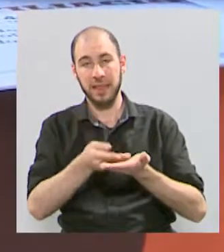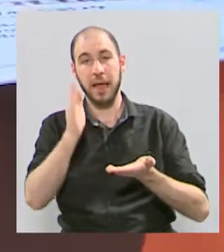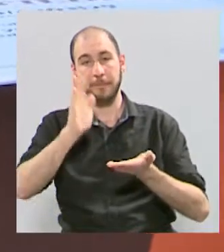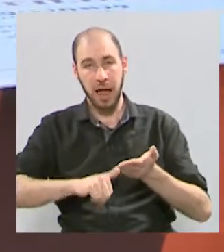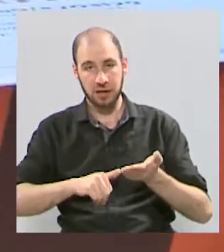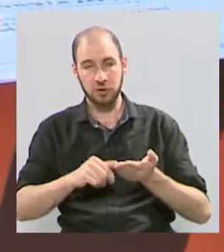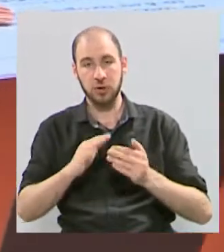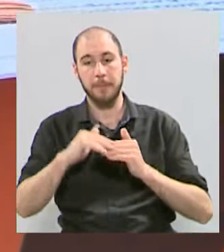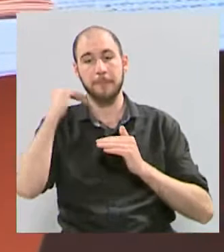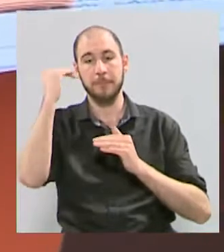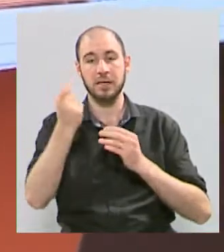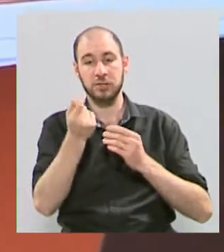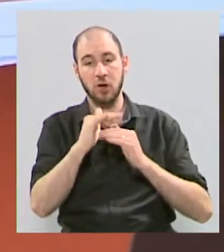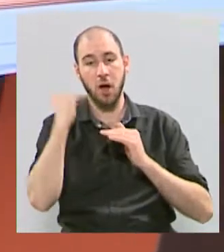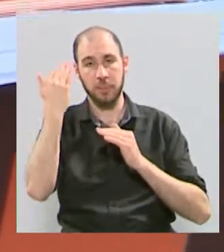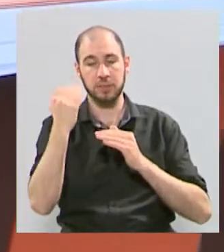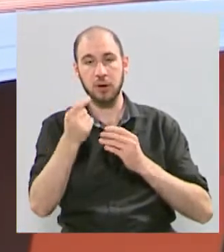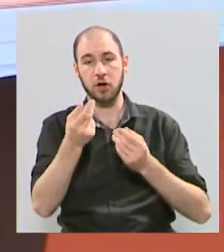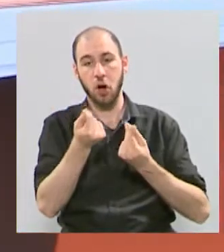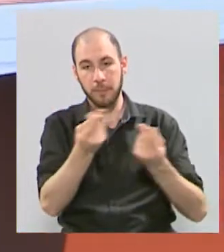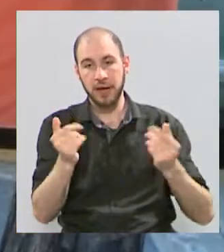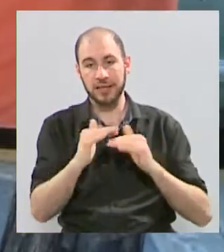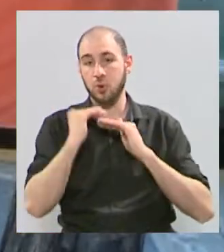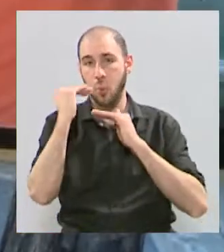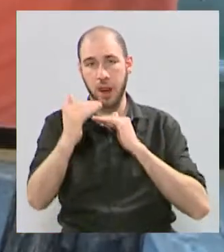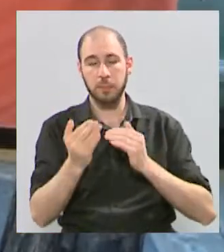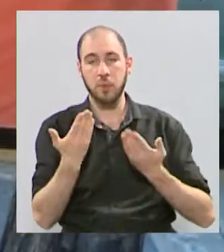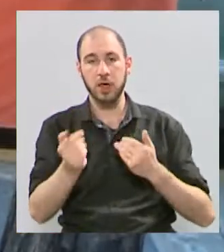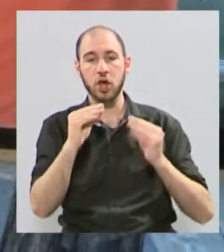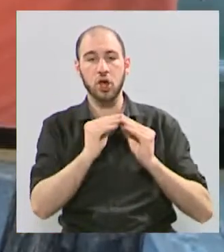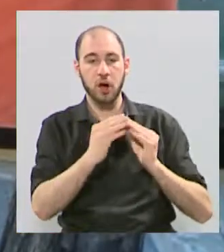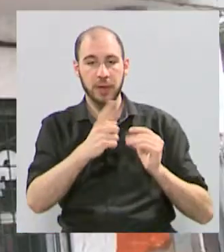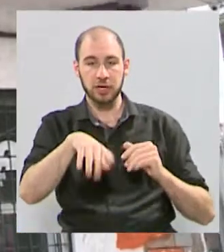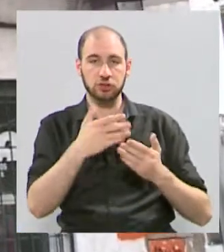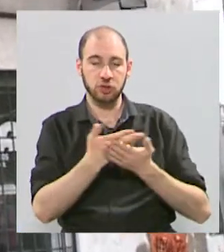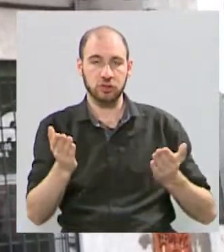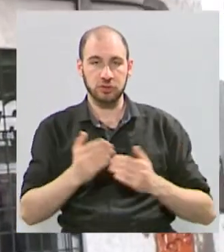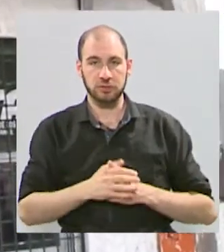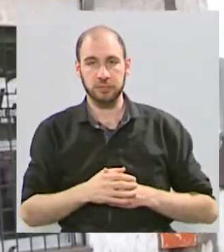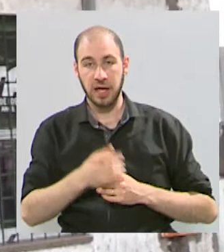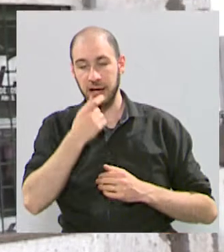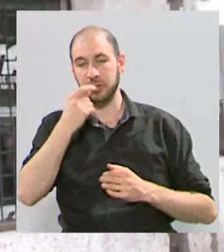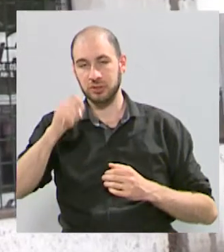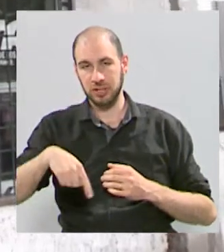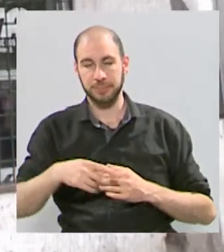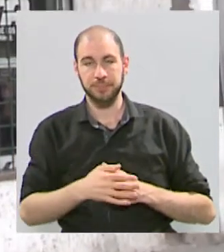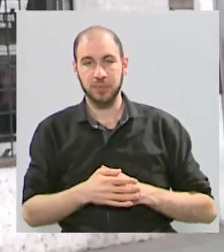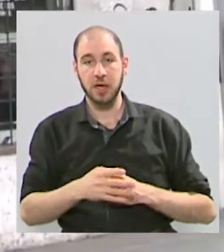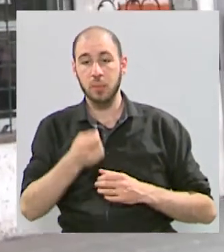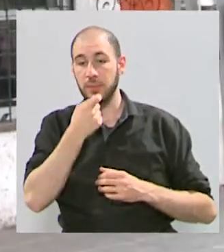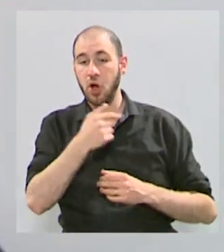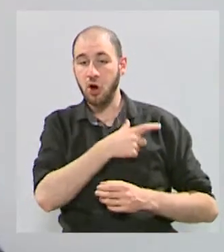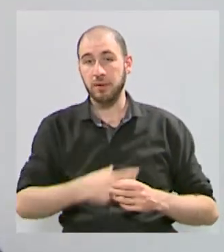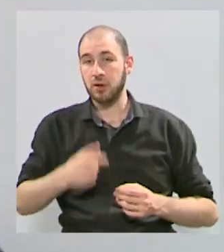blanco que estén por encima de la inflación para no perder el poder adquisitivo que tienen los compañeros y compañeras trabajadoras acá en la provincia de Mendoza. Si el gobierno no